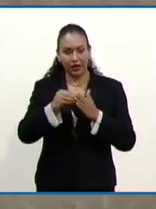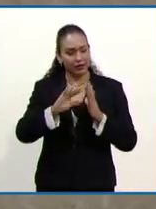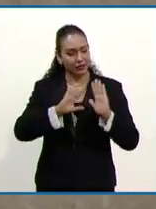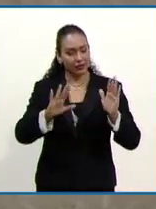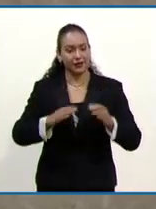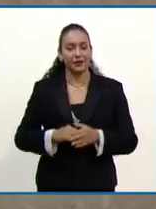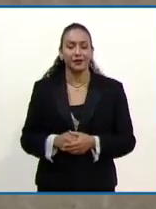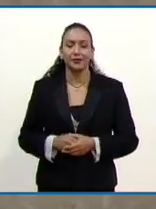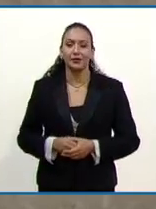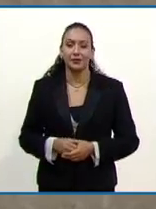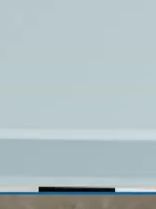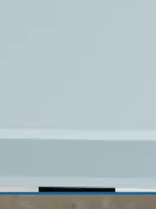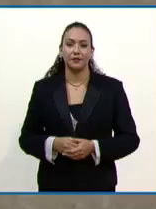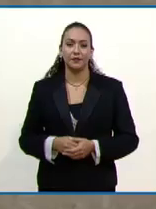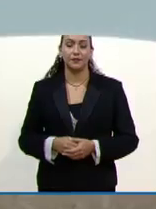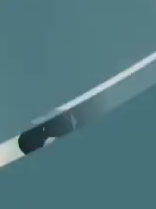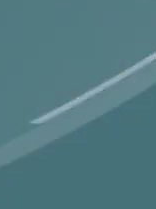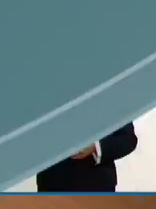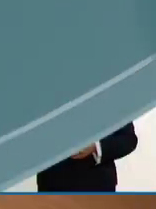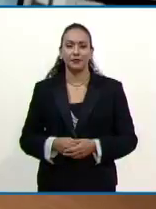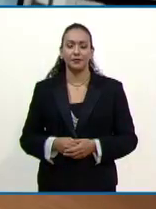Sala.